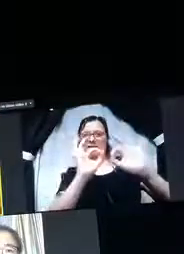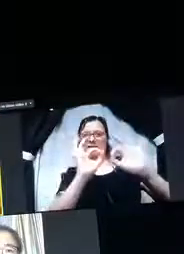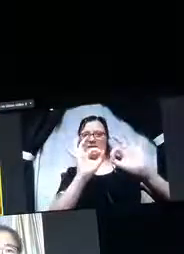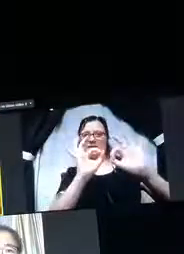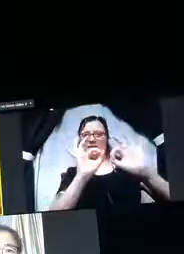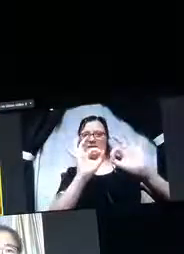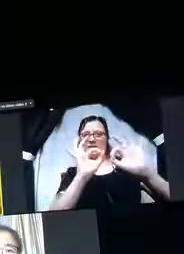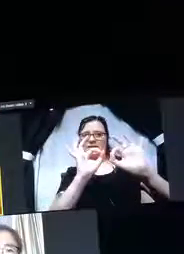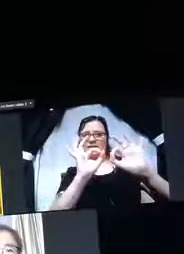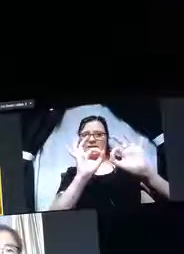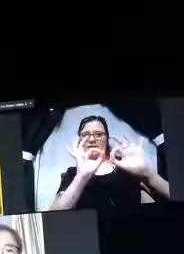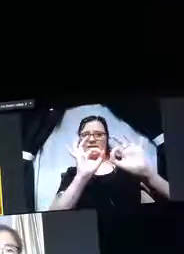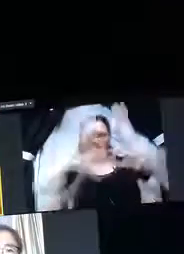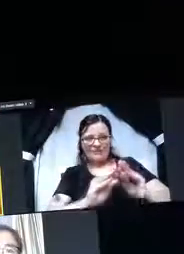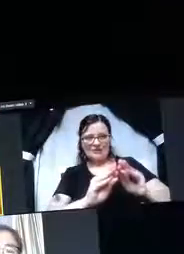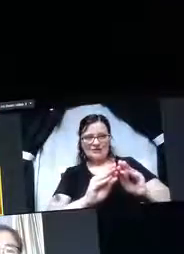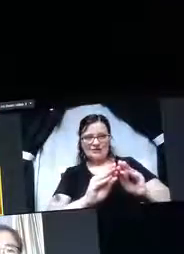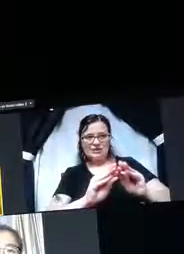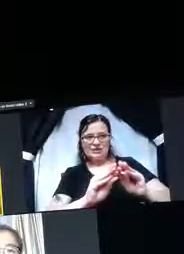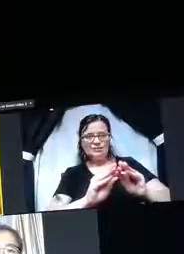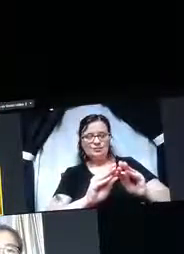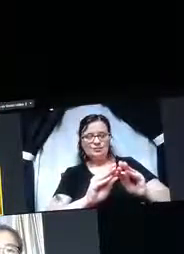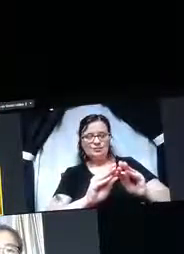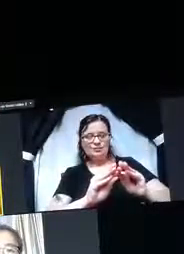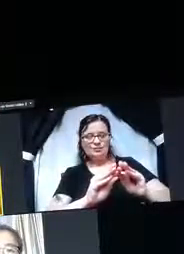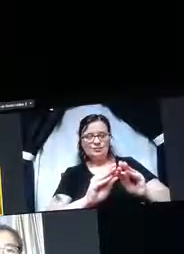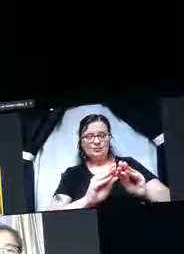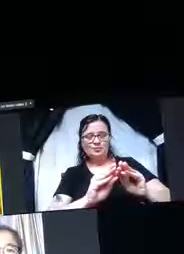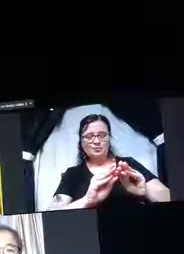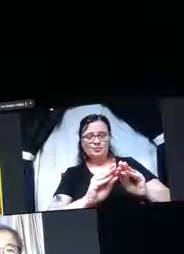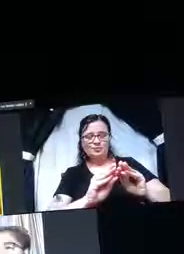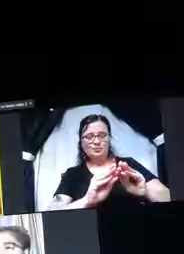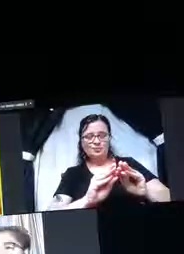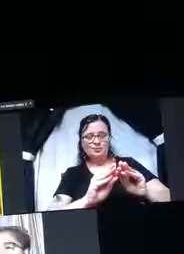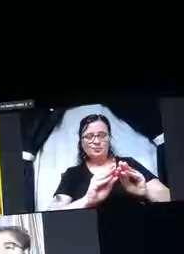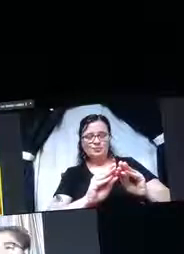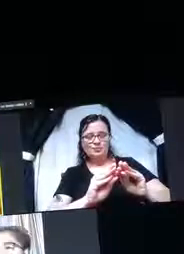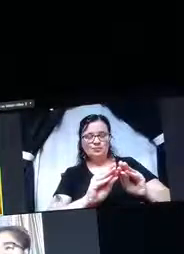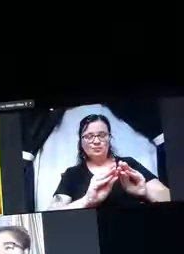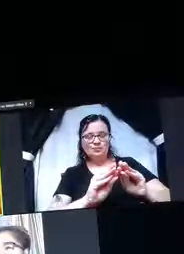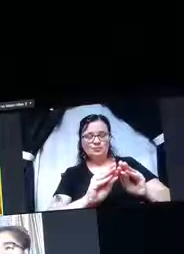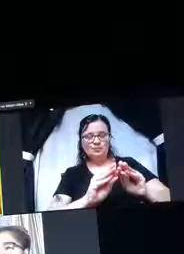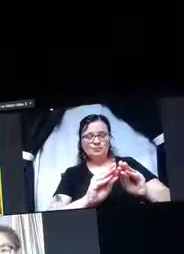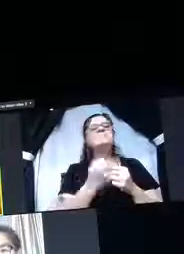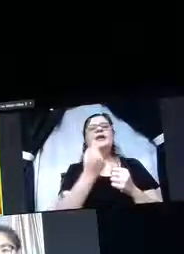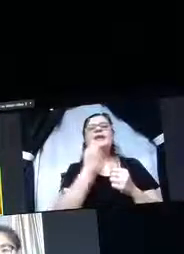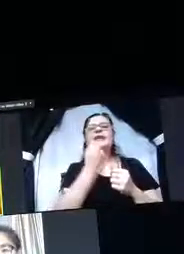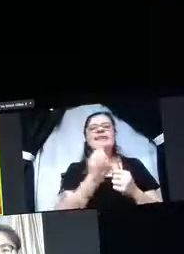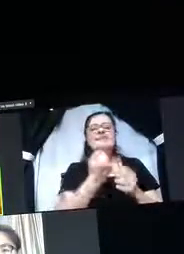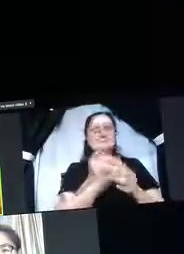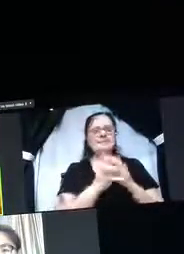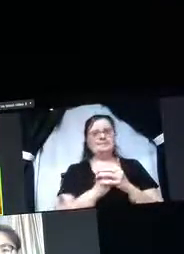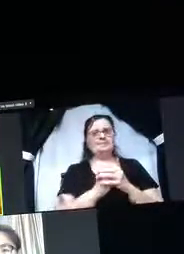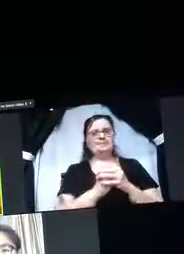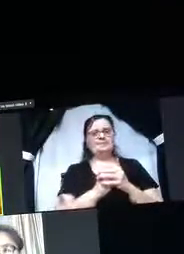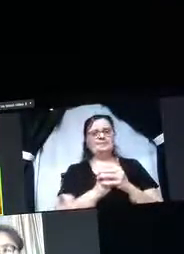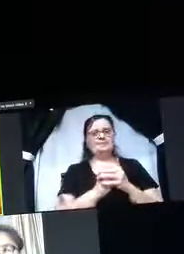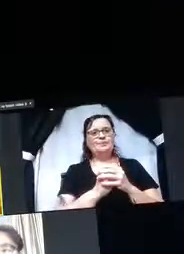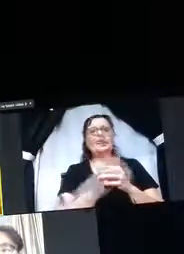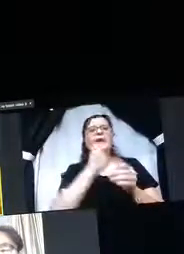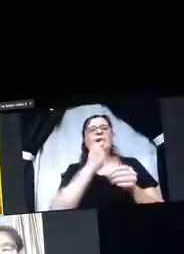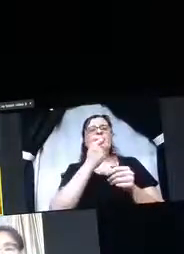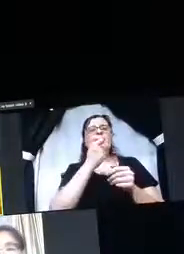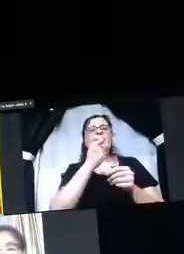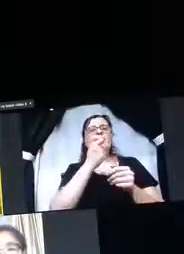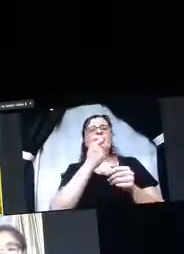hay una pregunta que es muy habitual cuando nos juntamos con diferentes profesionales que me dicen, mira, cuando